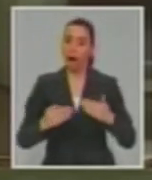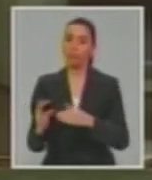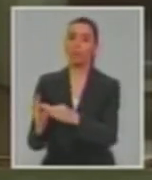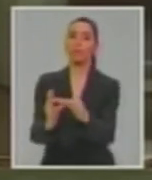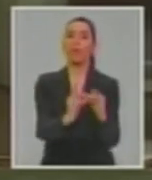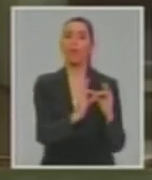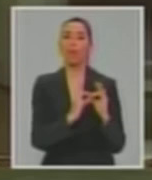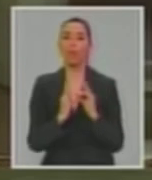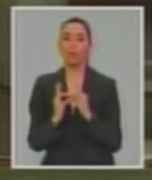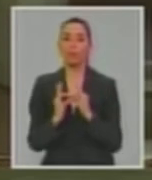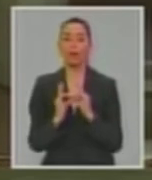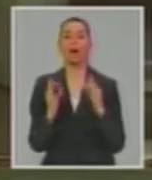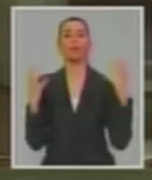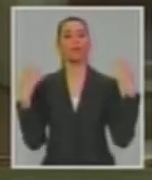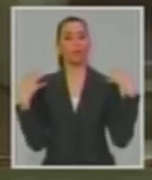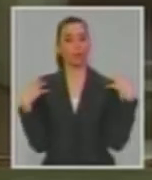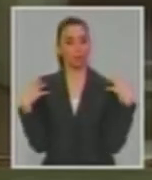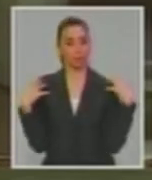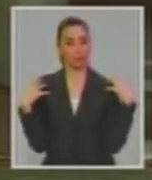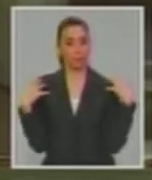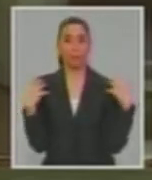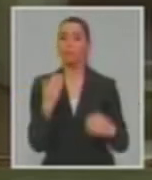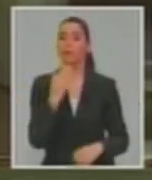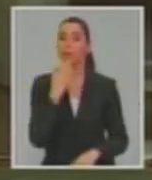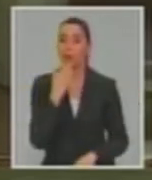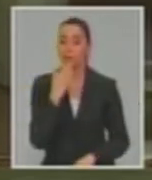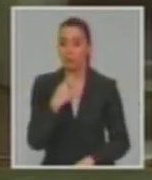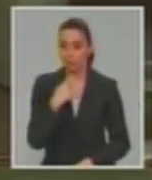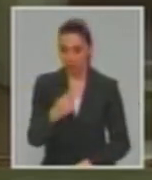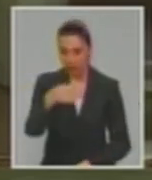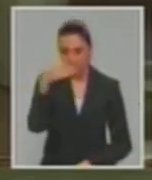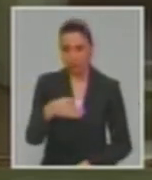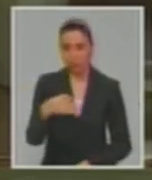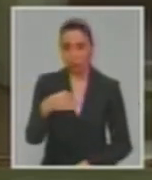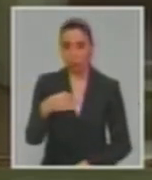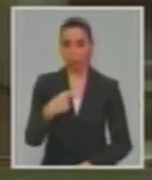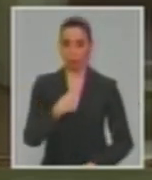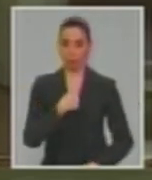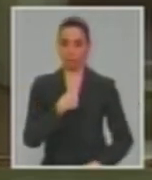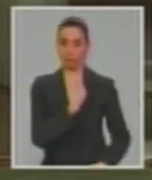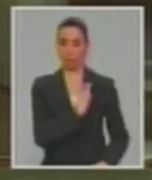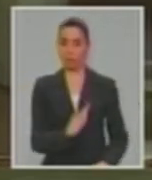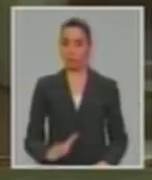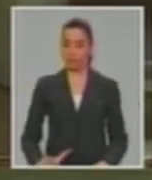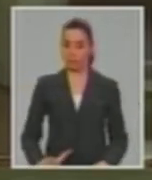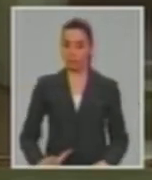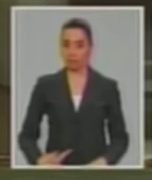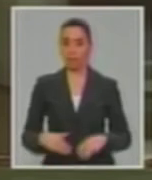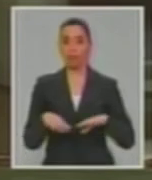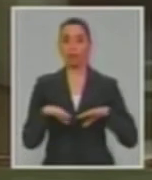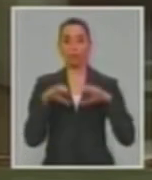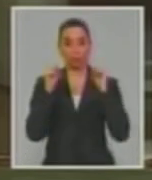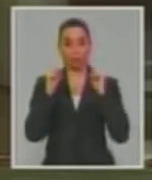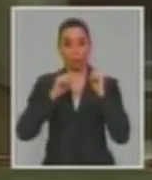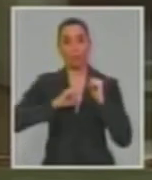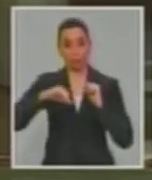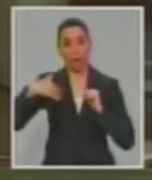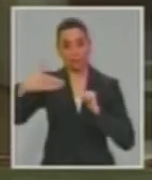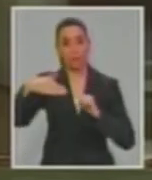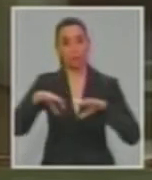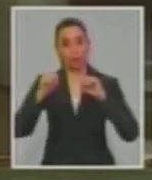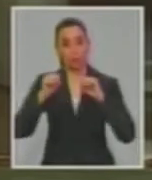unidad y con responsabilidad. Y también quiero asegurarles que este presidente ha tomado y seguirá